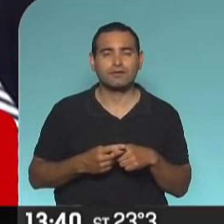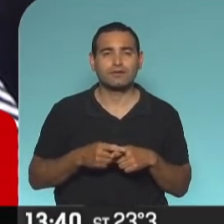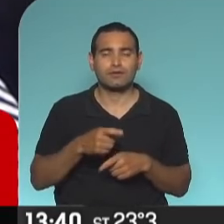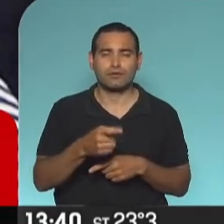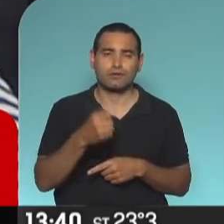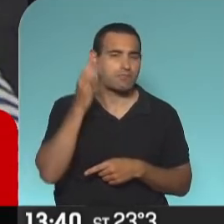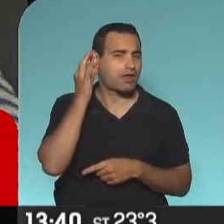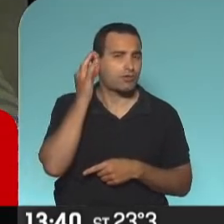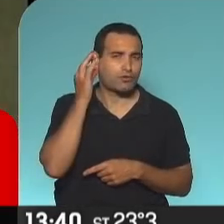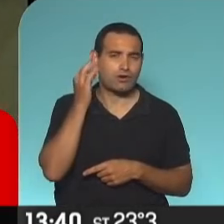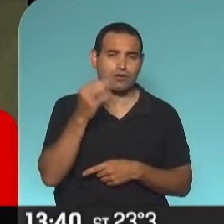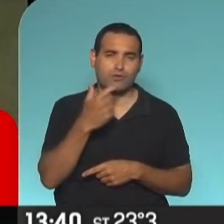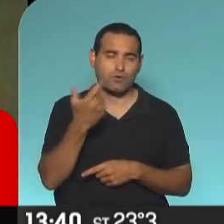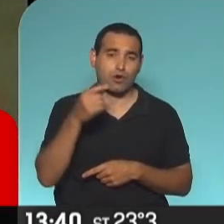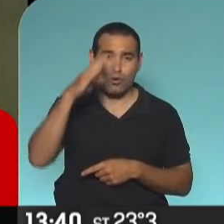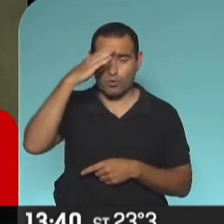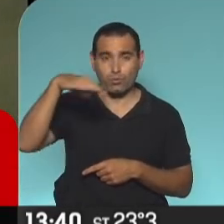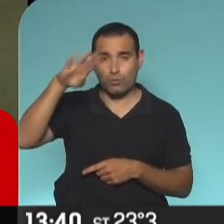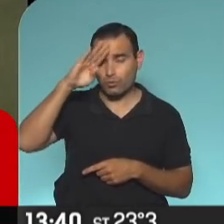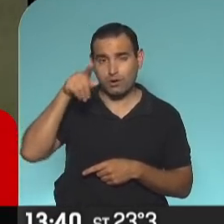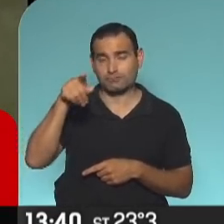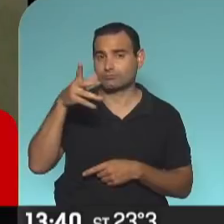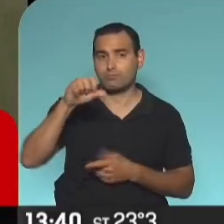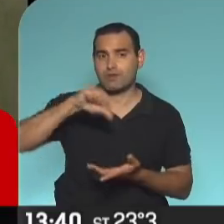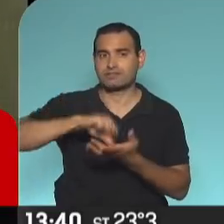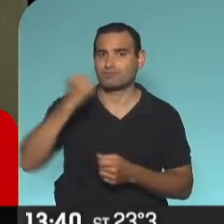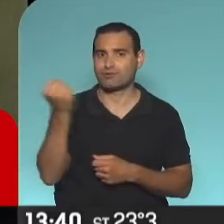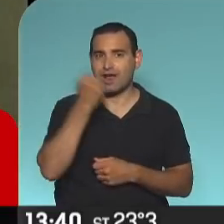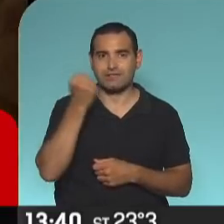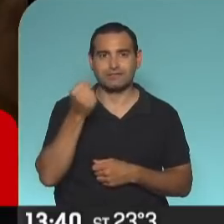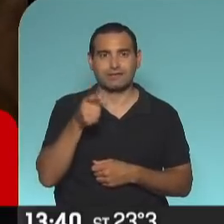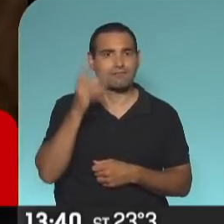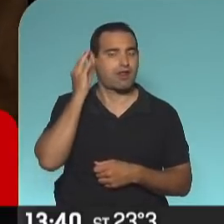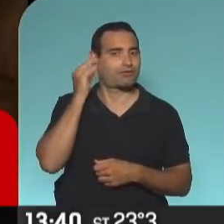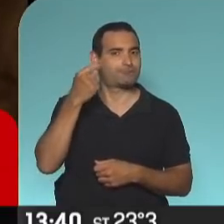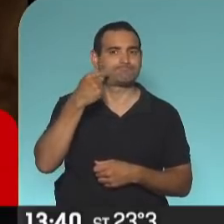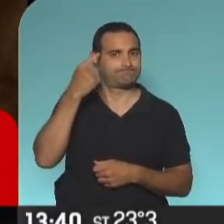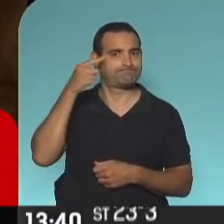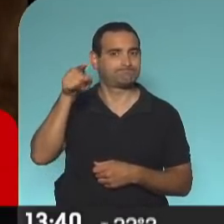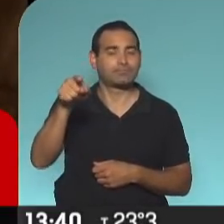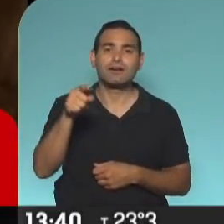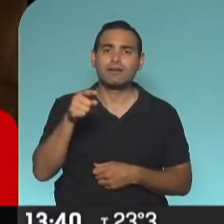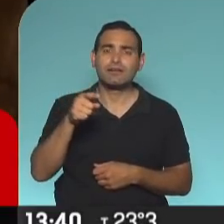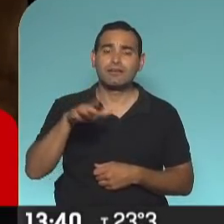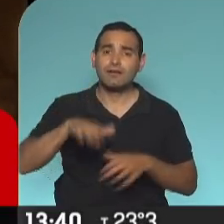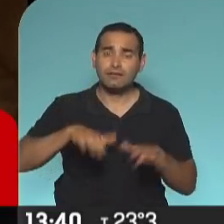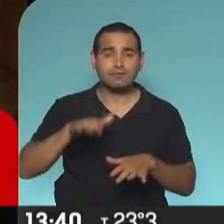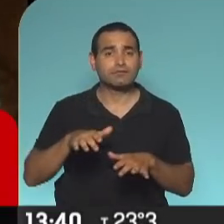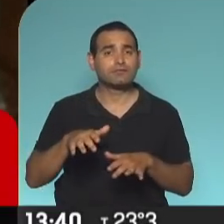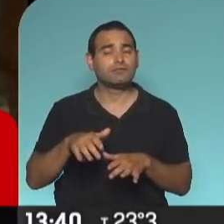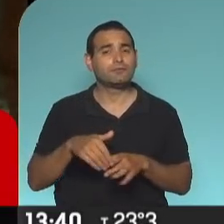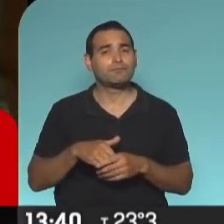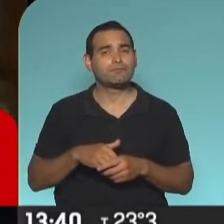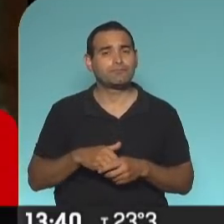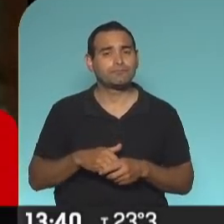¿no? Cuba fue algo muy importante para él, e inclusive en el peor momento, al